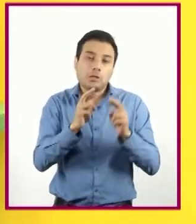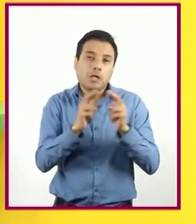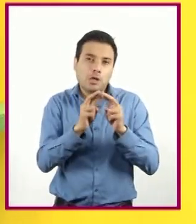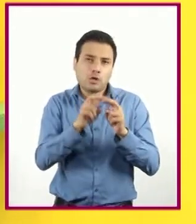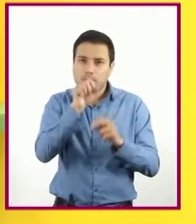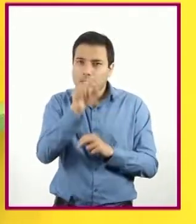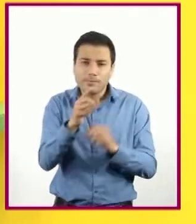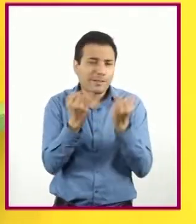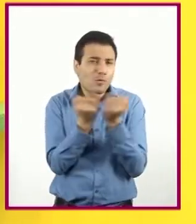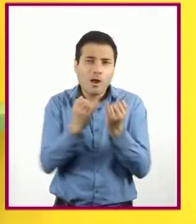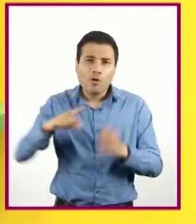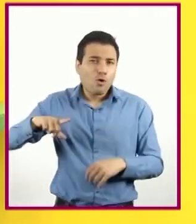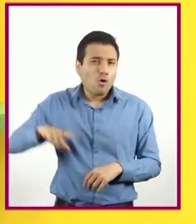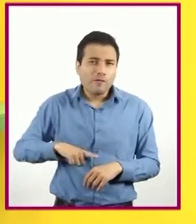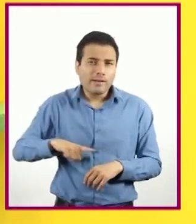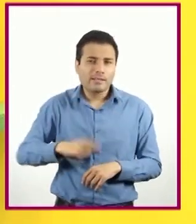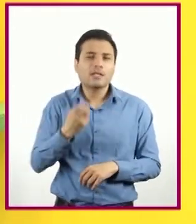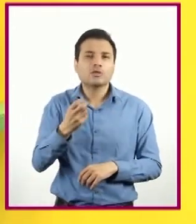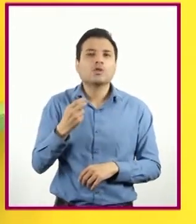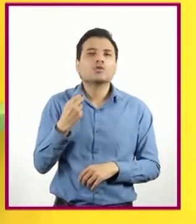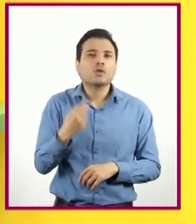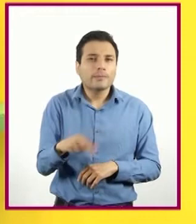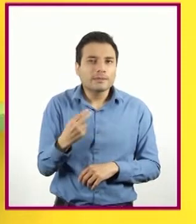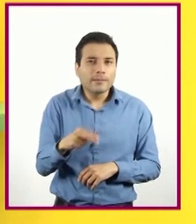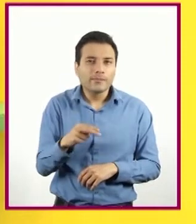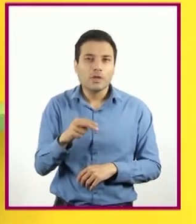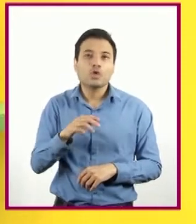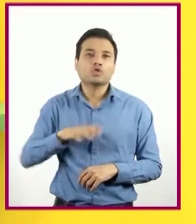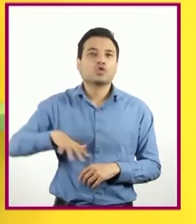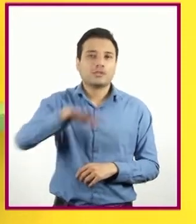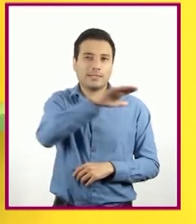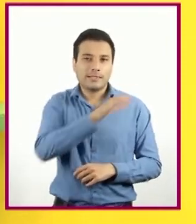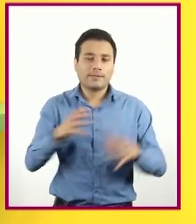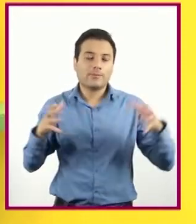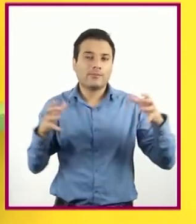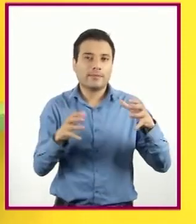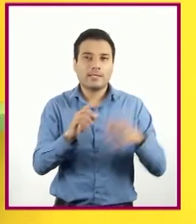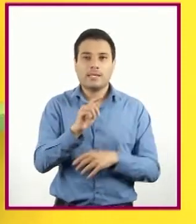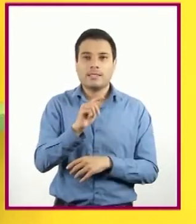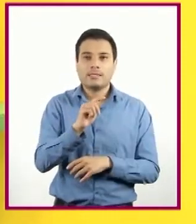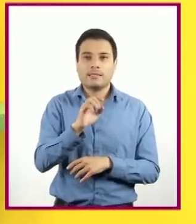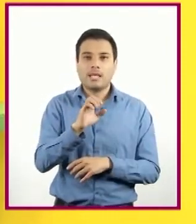político, se le conoce como sociedad teocrática.